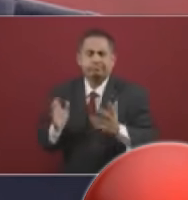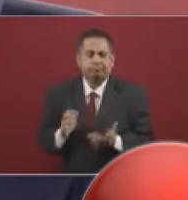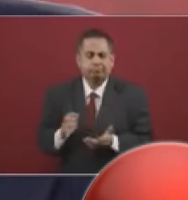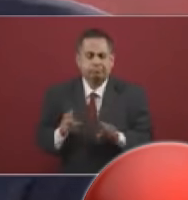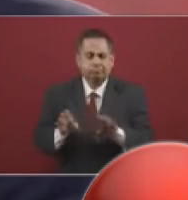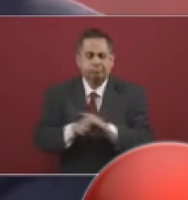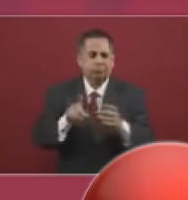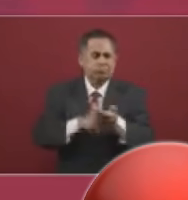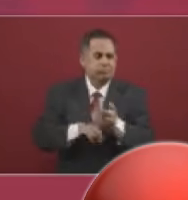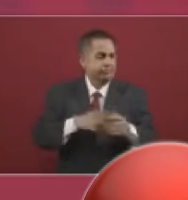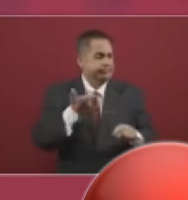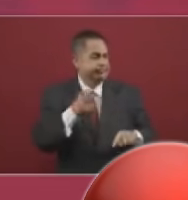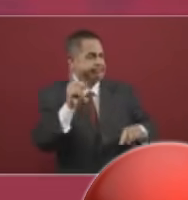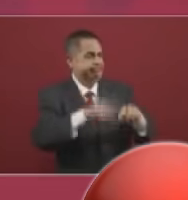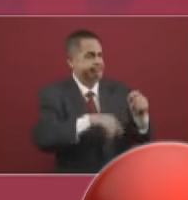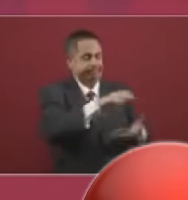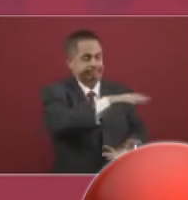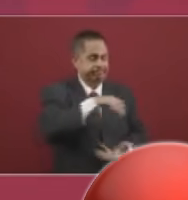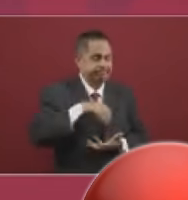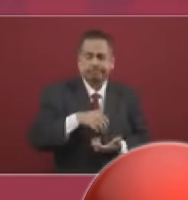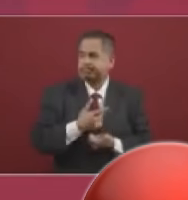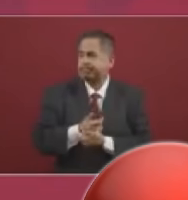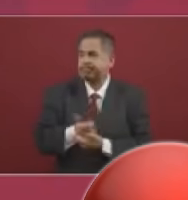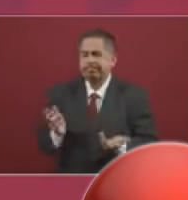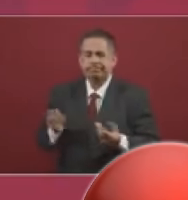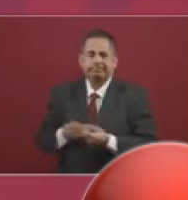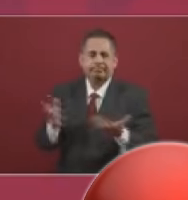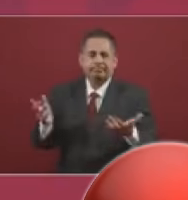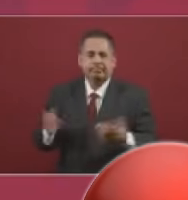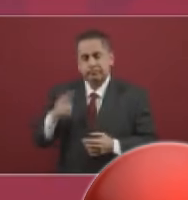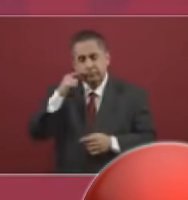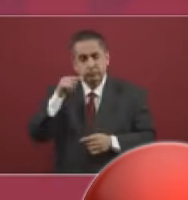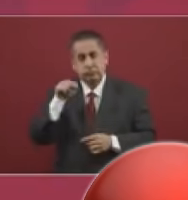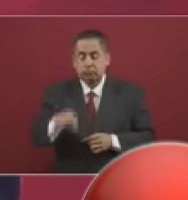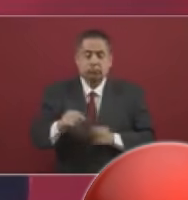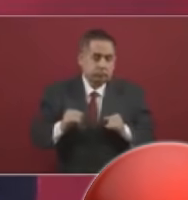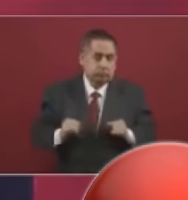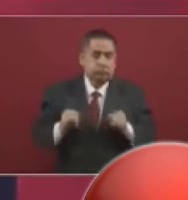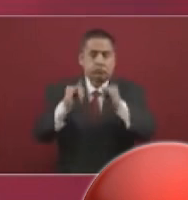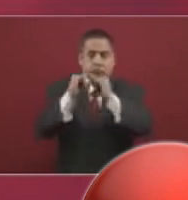de extinción de dominio y el instituto